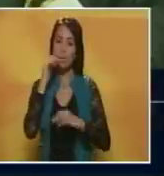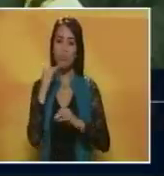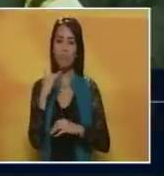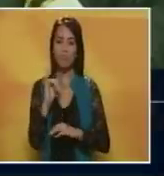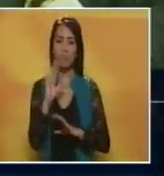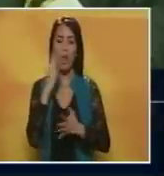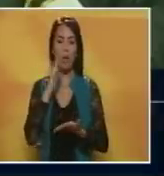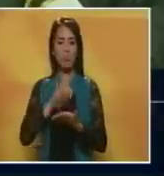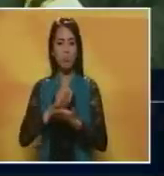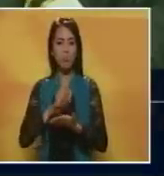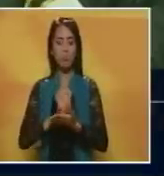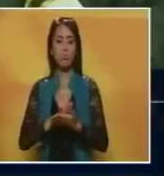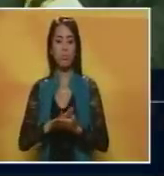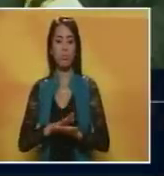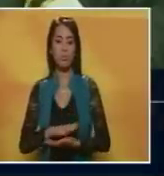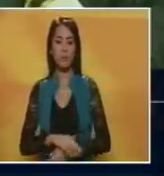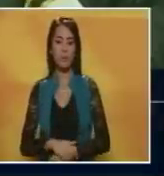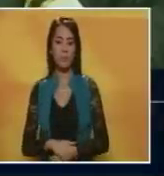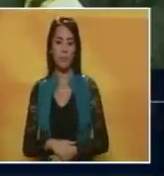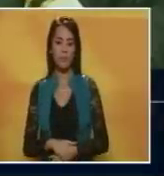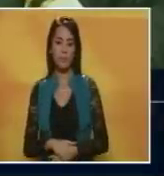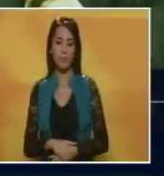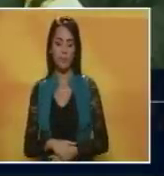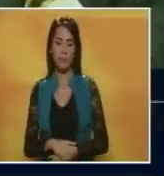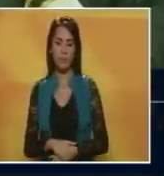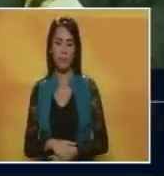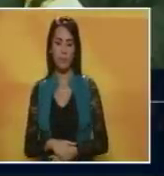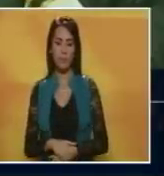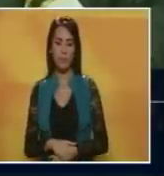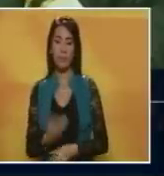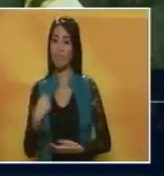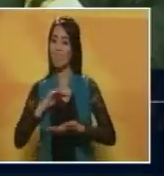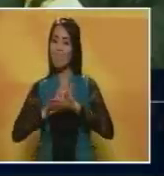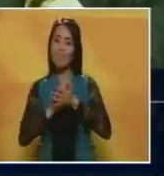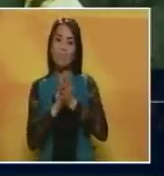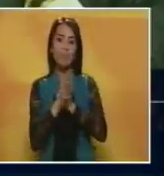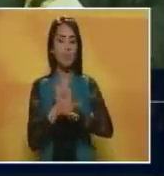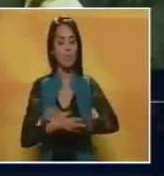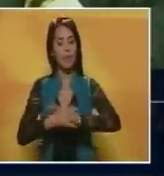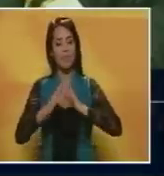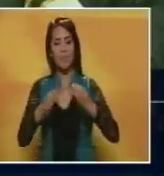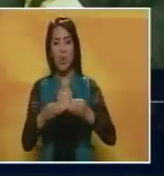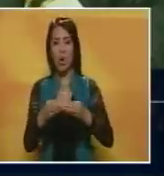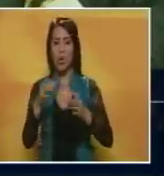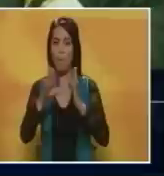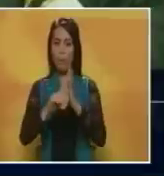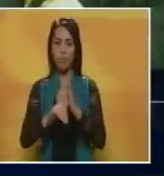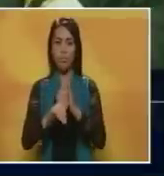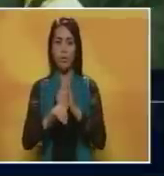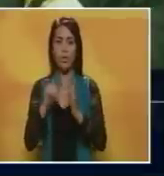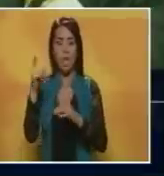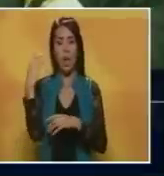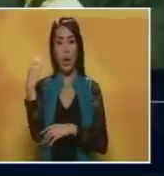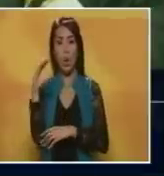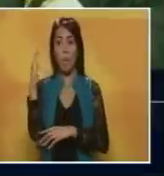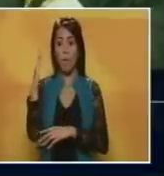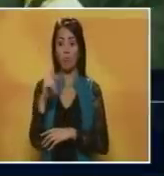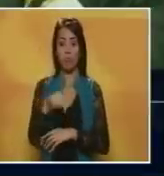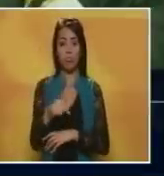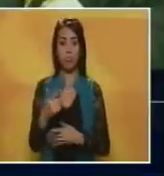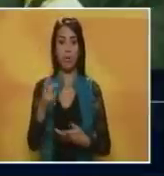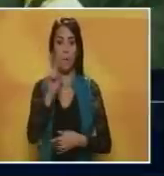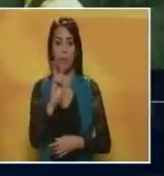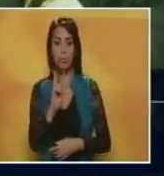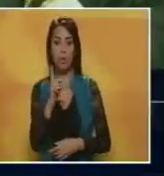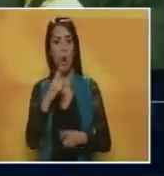de tranquilidad habiendo acabado con todas estas mafias que nos vienen de colombia que nos